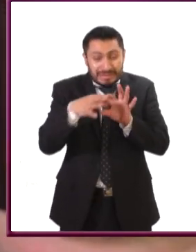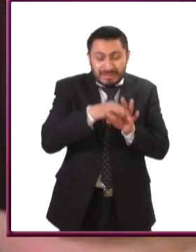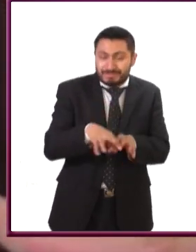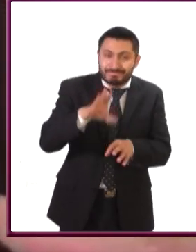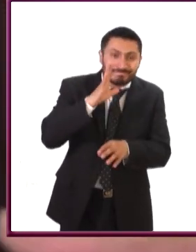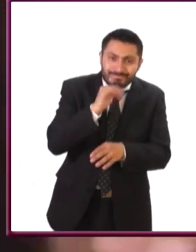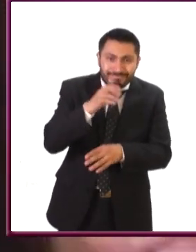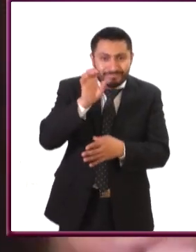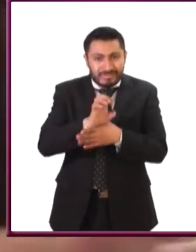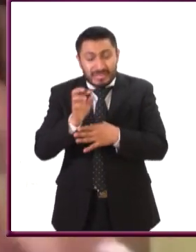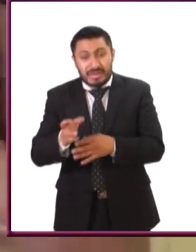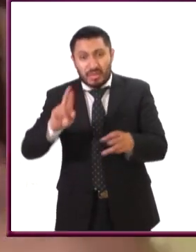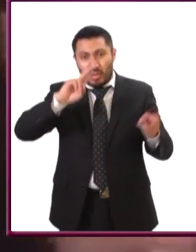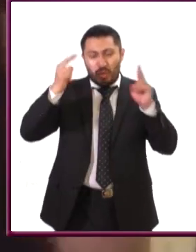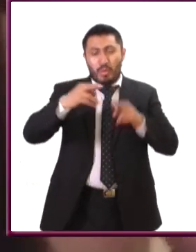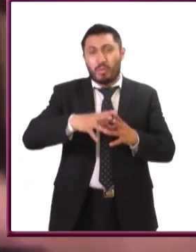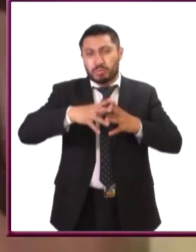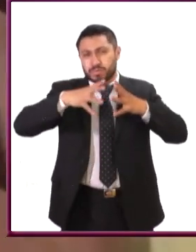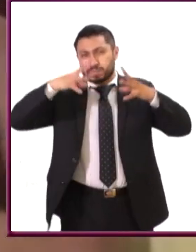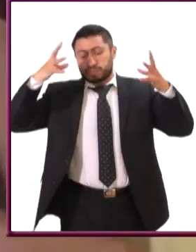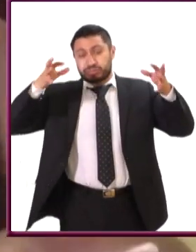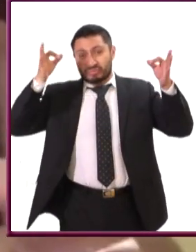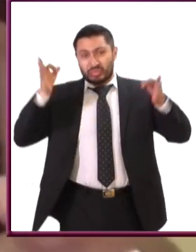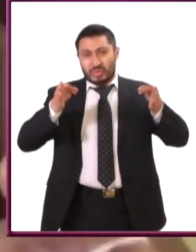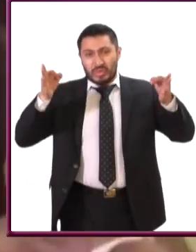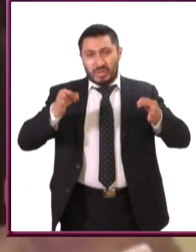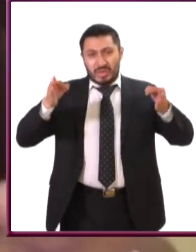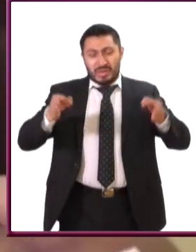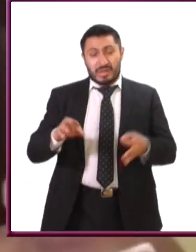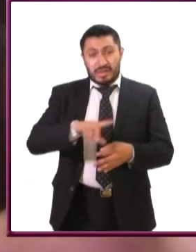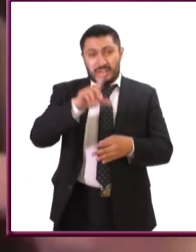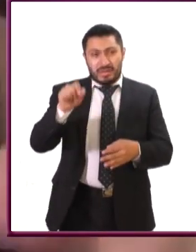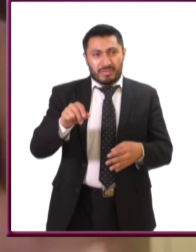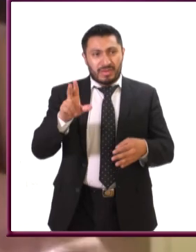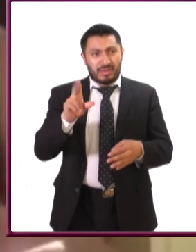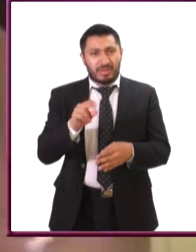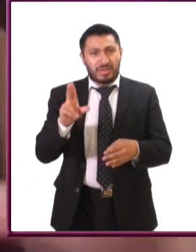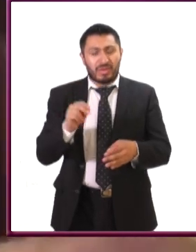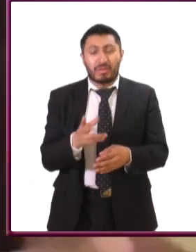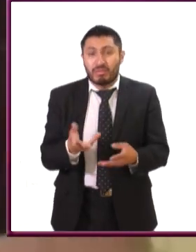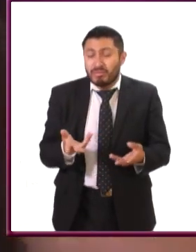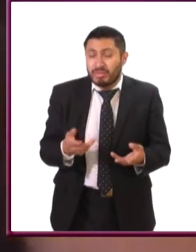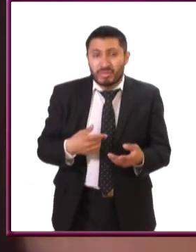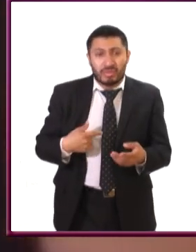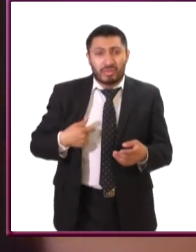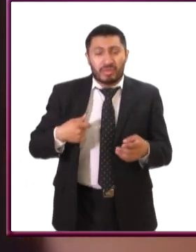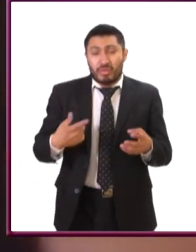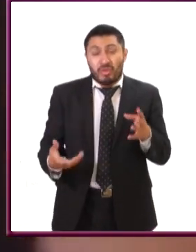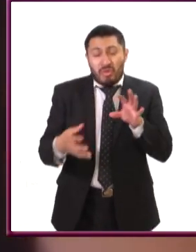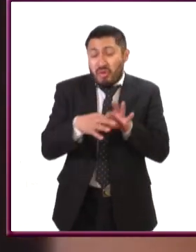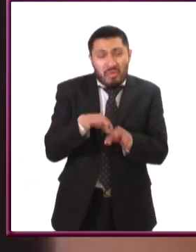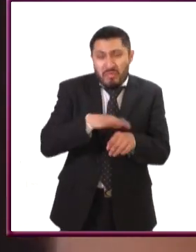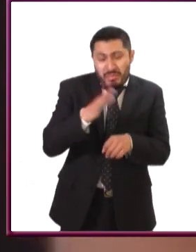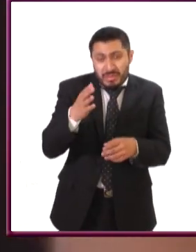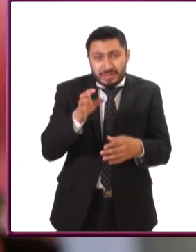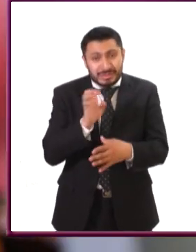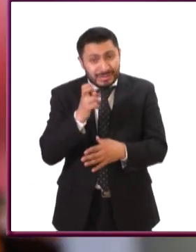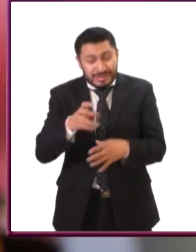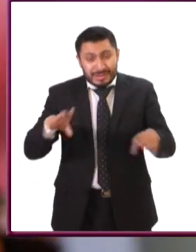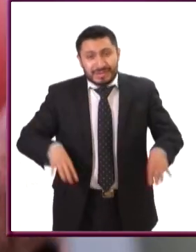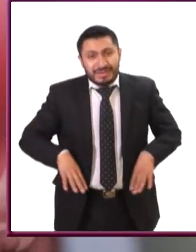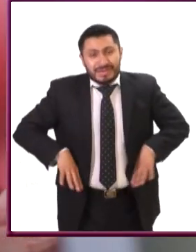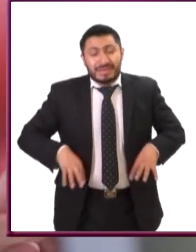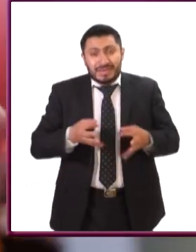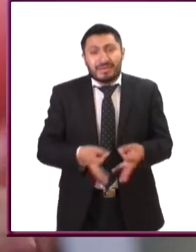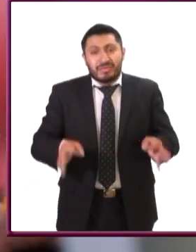fusionar más elementos. Rápidamente el universo crece, se enfría y ya no está en condiciones de tener fusión.